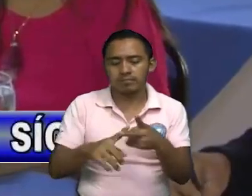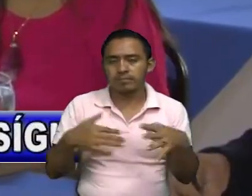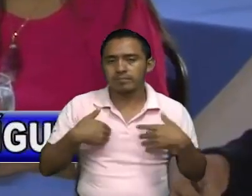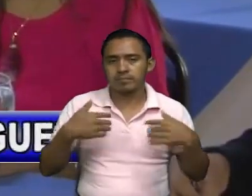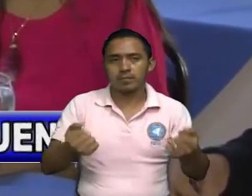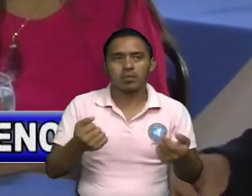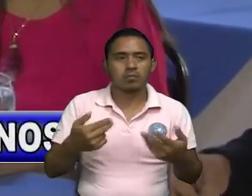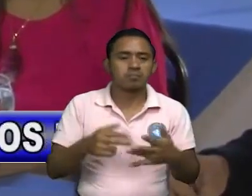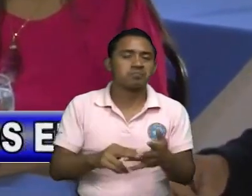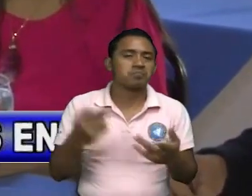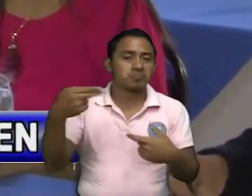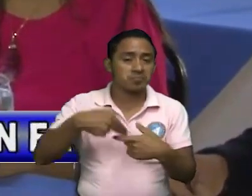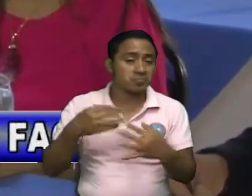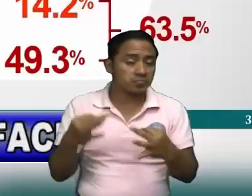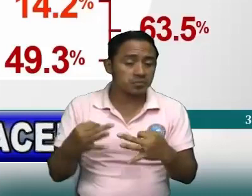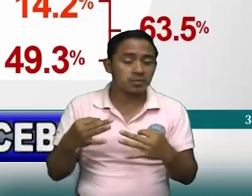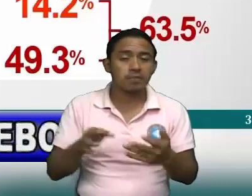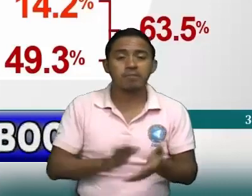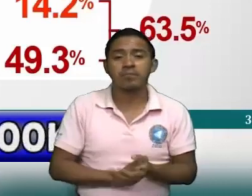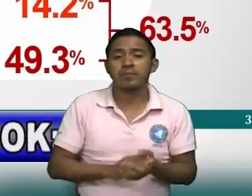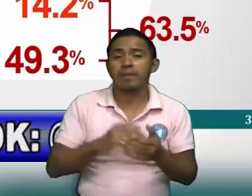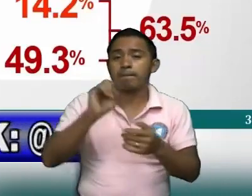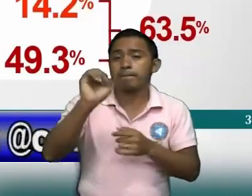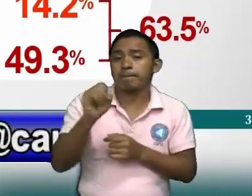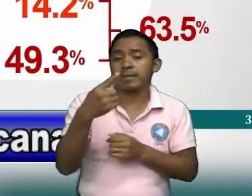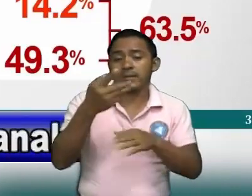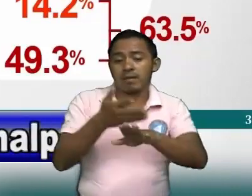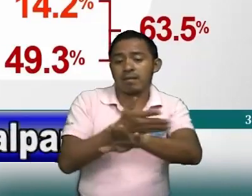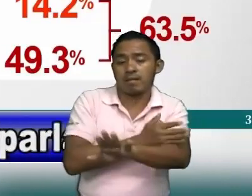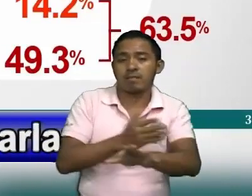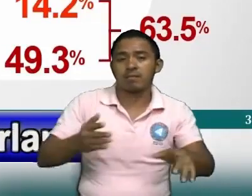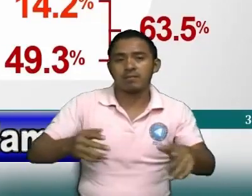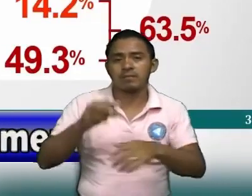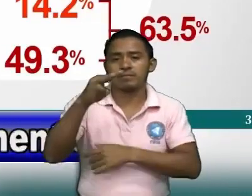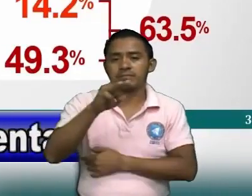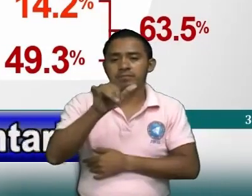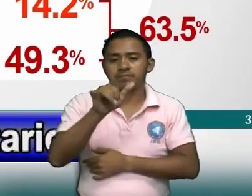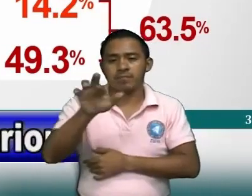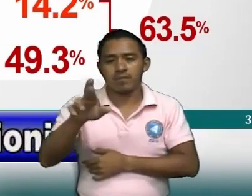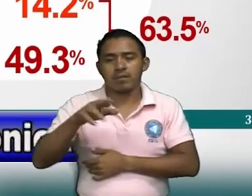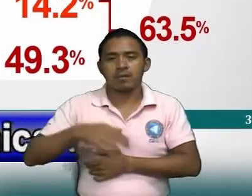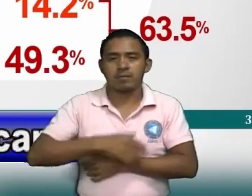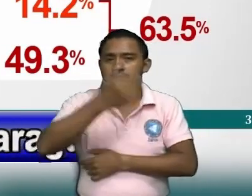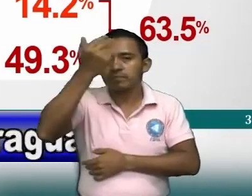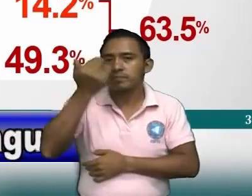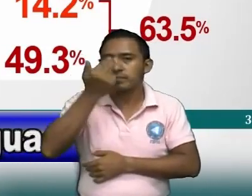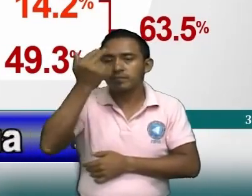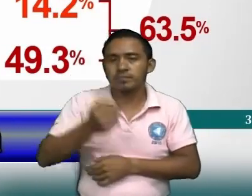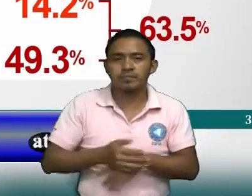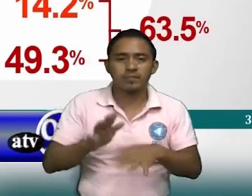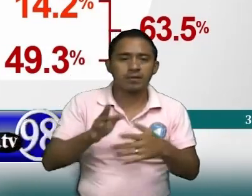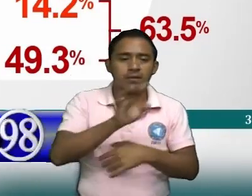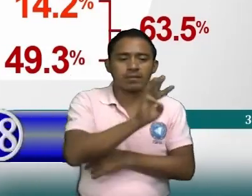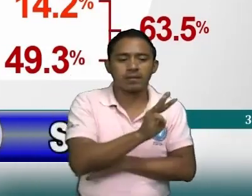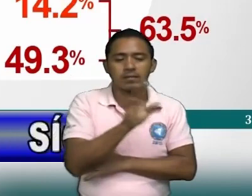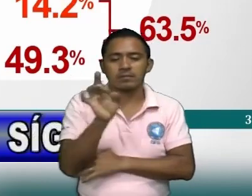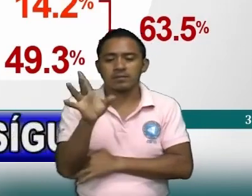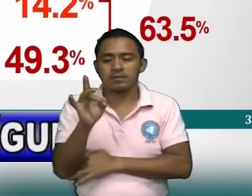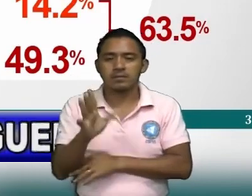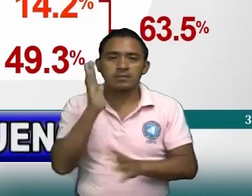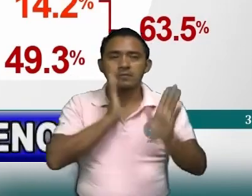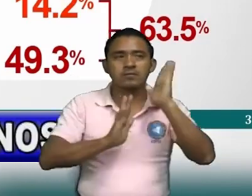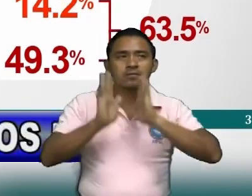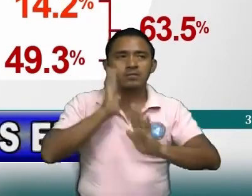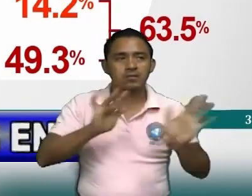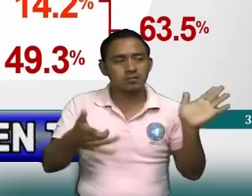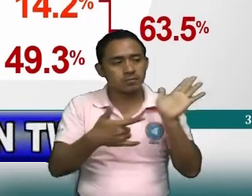gratuita. Es por esto que la primera encuesta preelectoral realizada por MIR Consultores entre el 3 y 15 de agosto a una